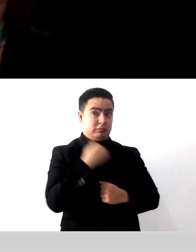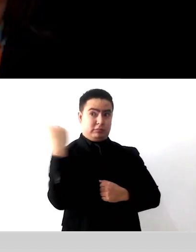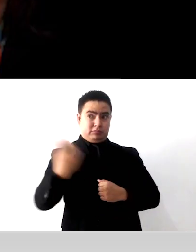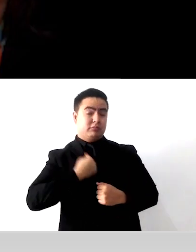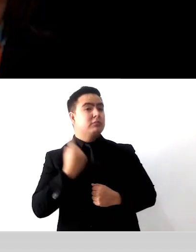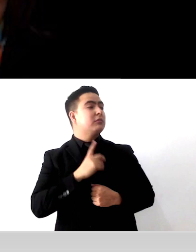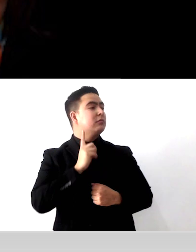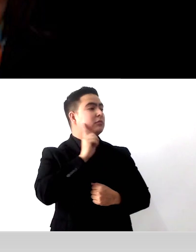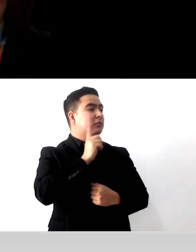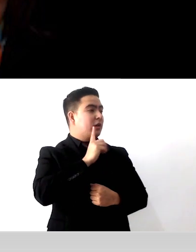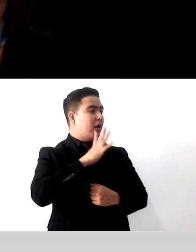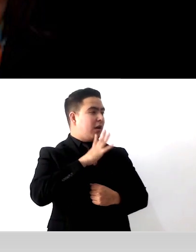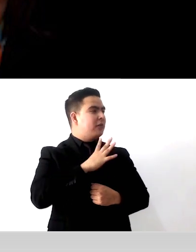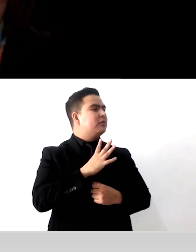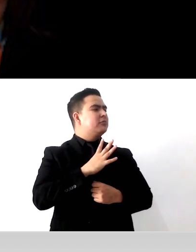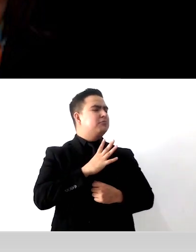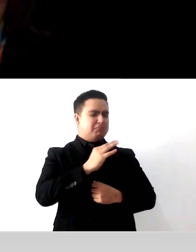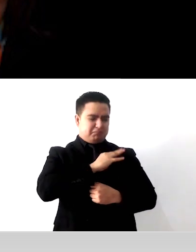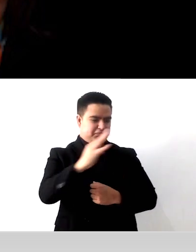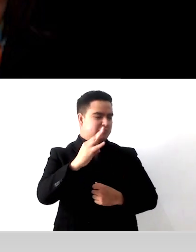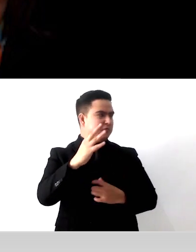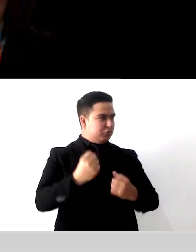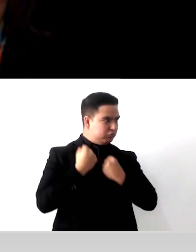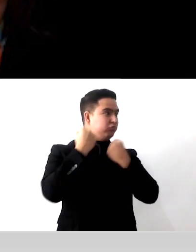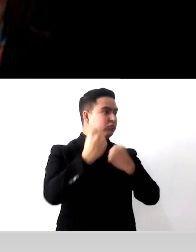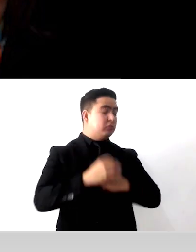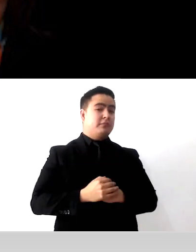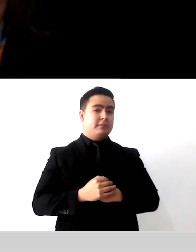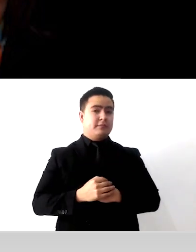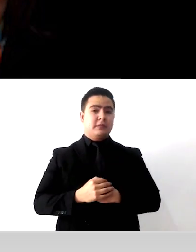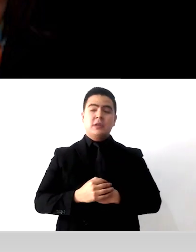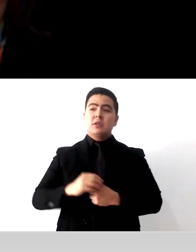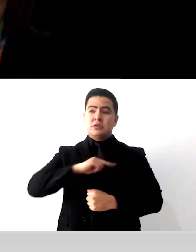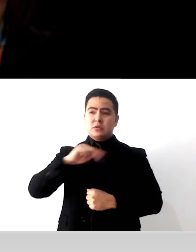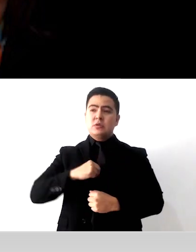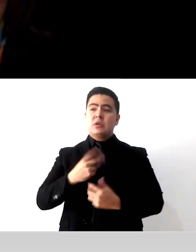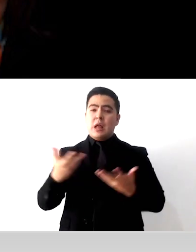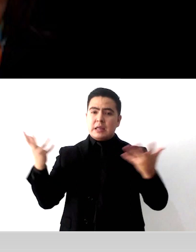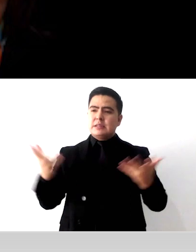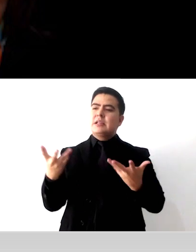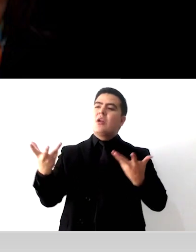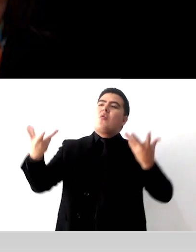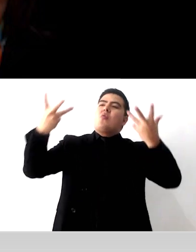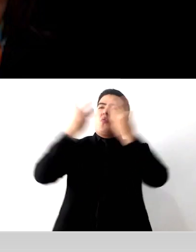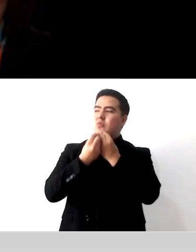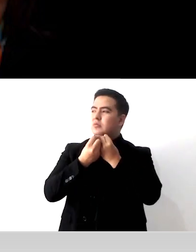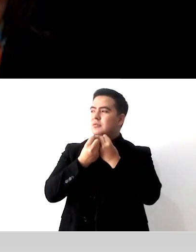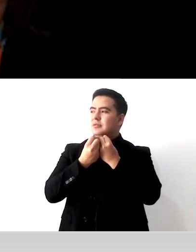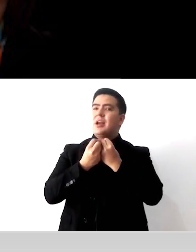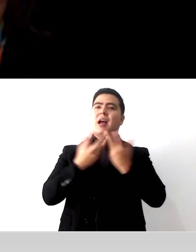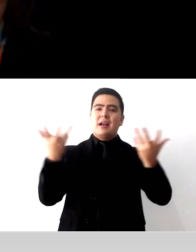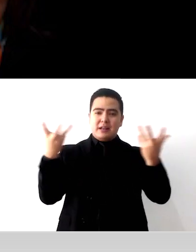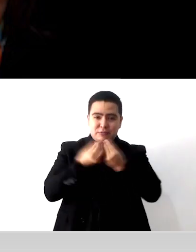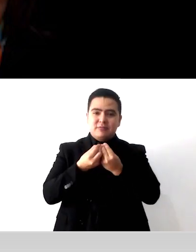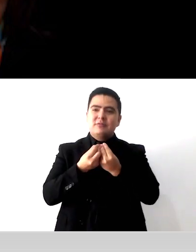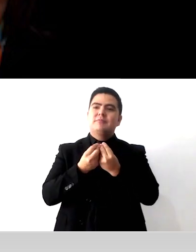momento, entonces demos la batalla, hay que seguir luchando juntas. El tema de la sororidad, del apoyo entre